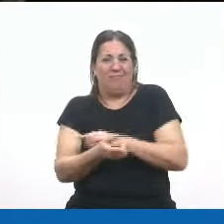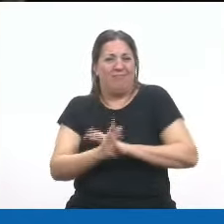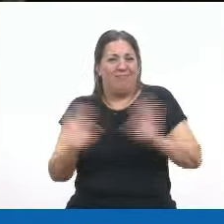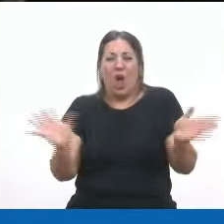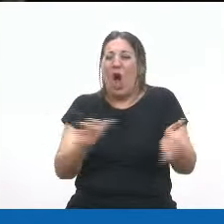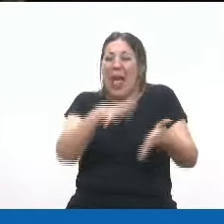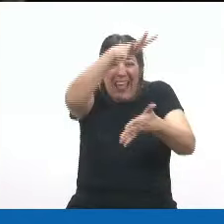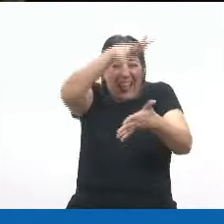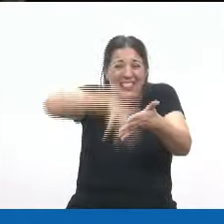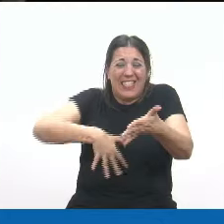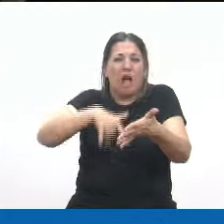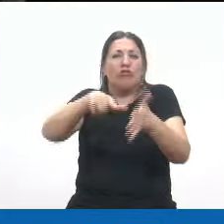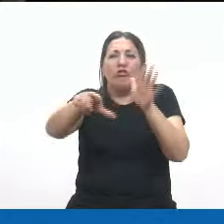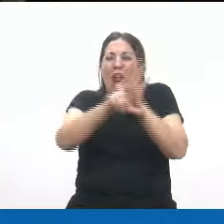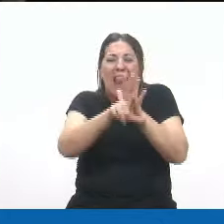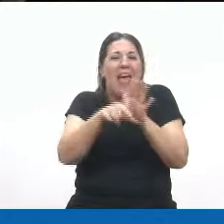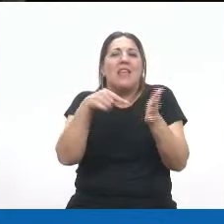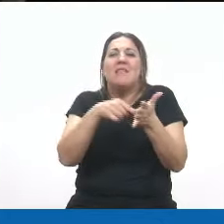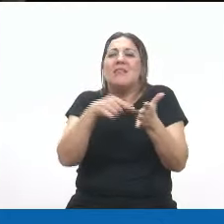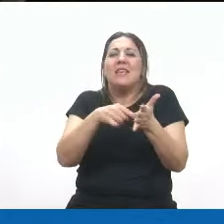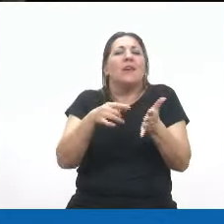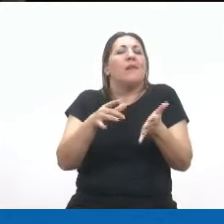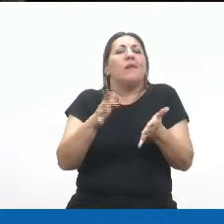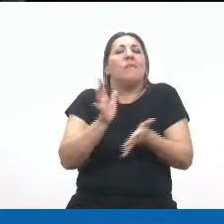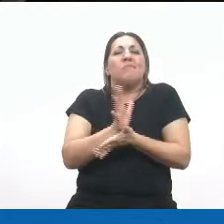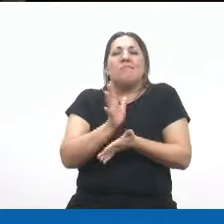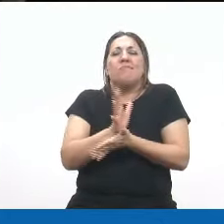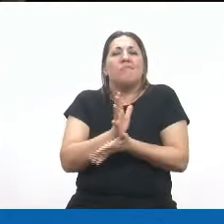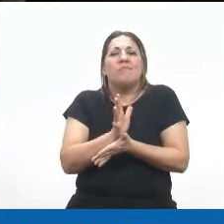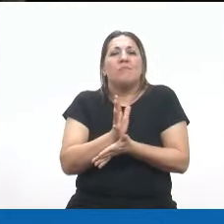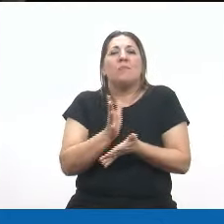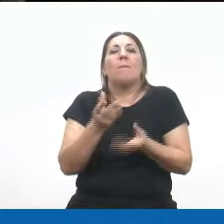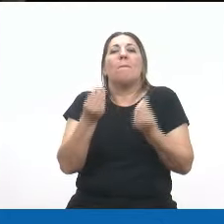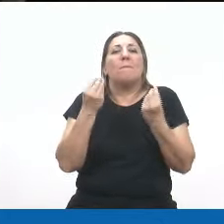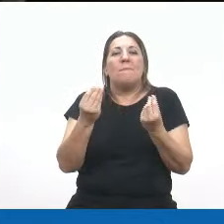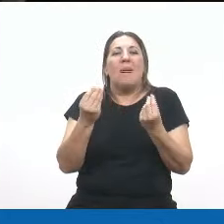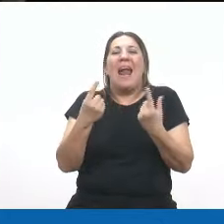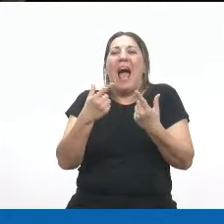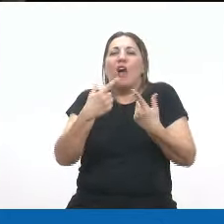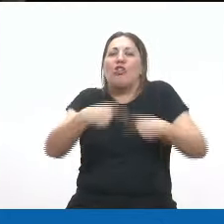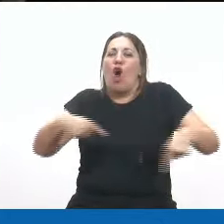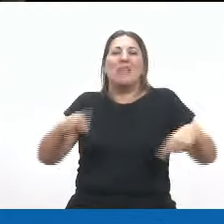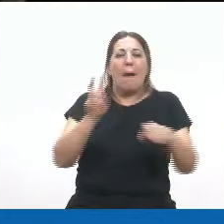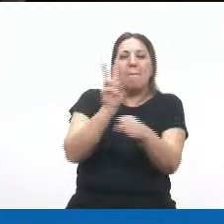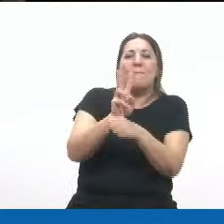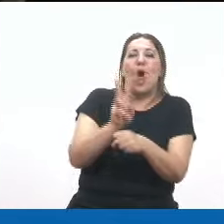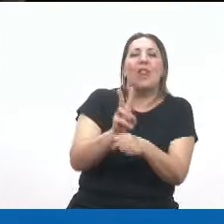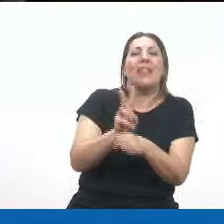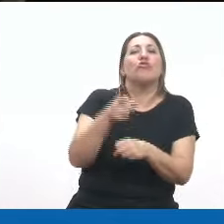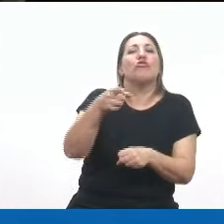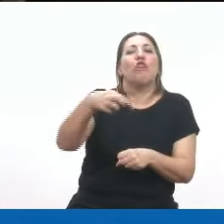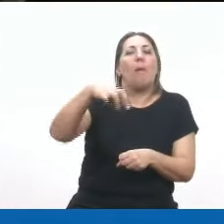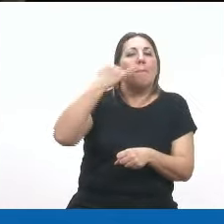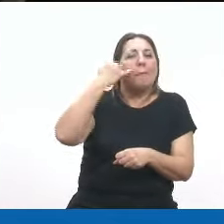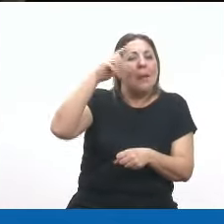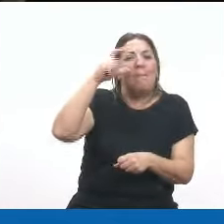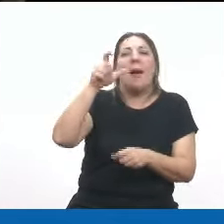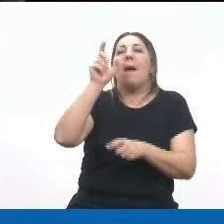todo lo contrario para la protección de las pymes para la protección de los